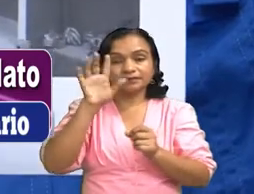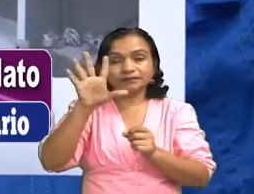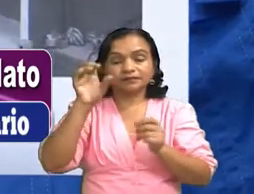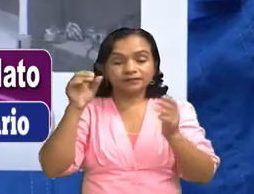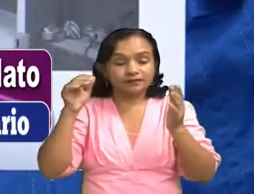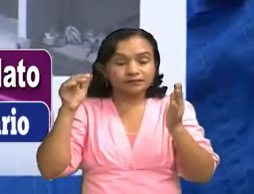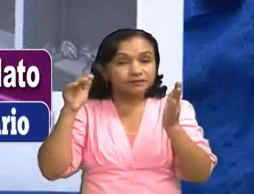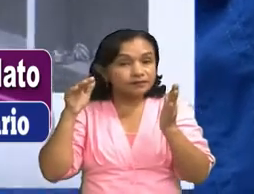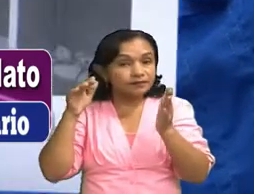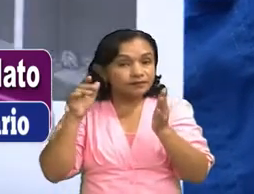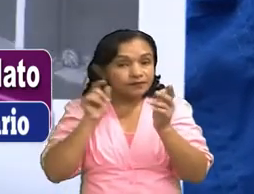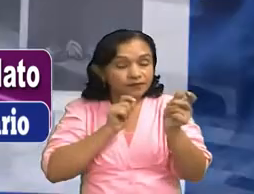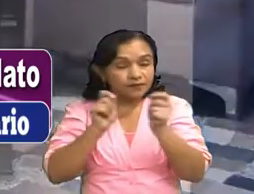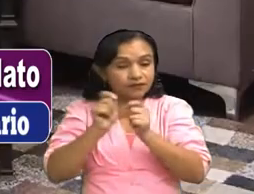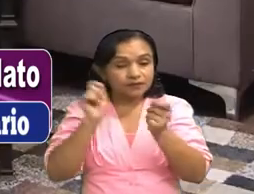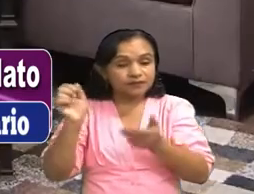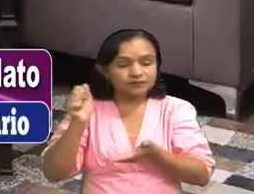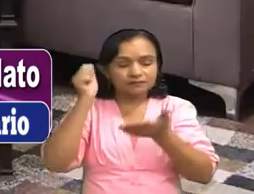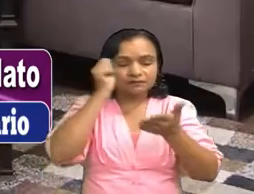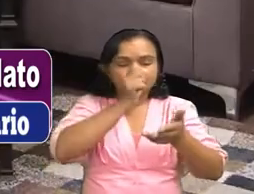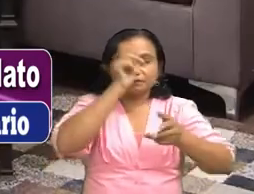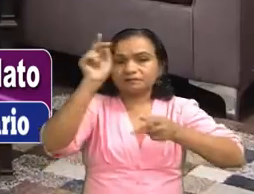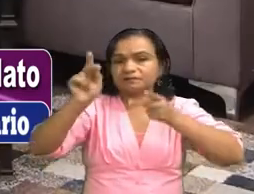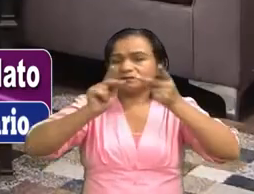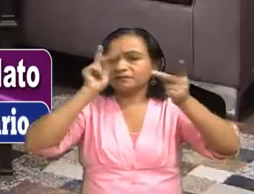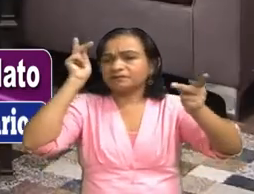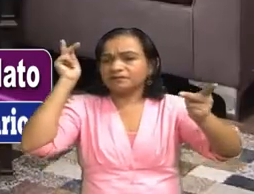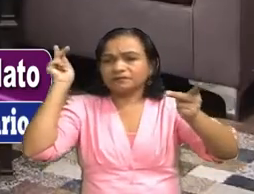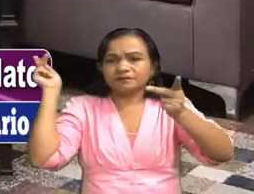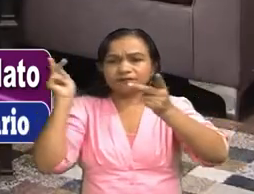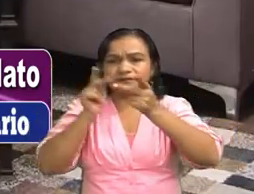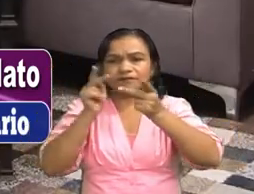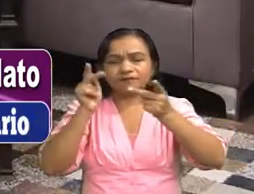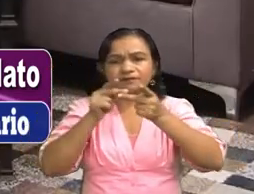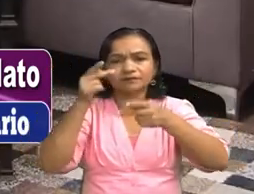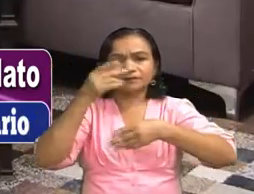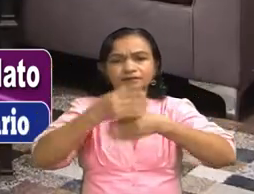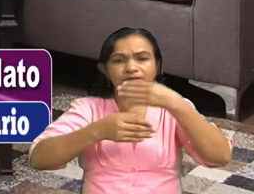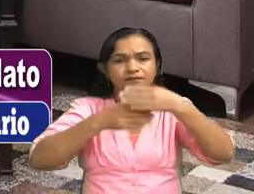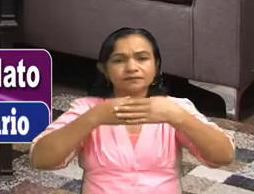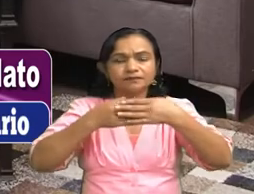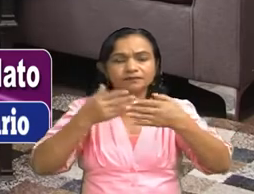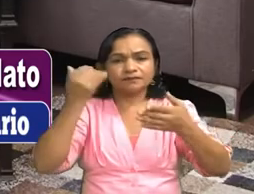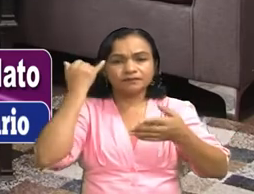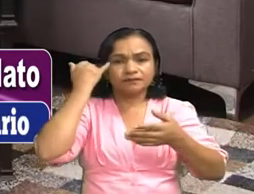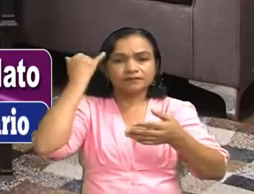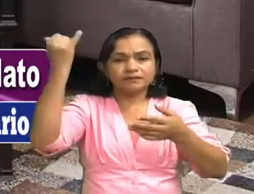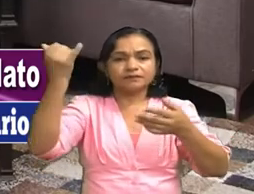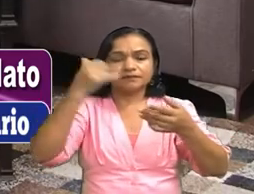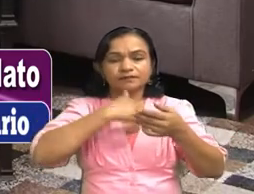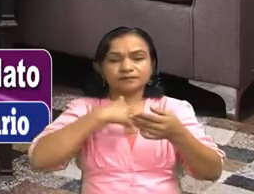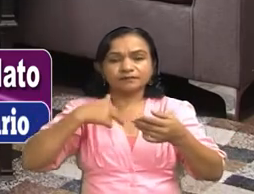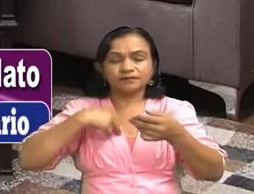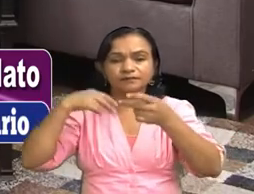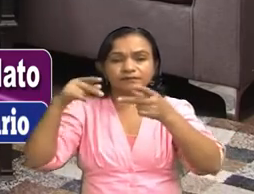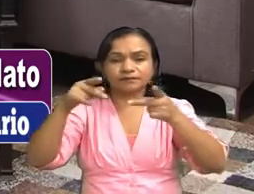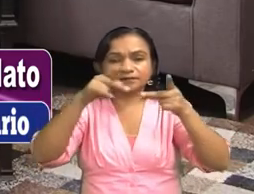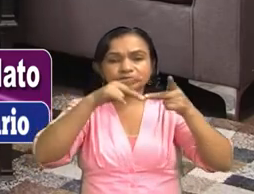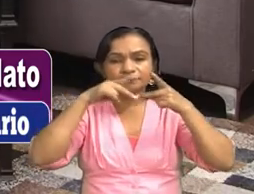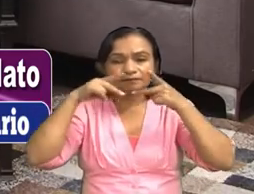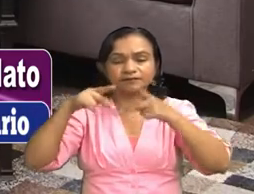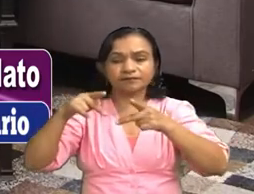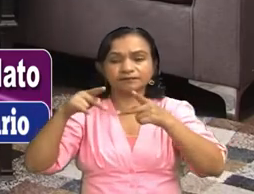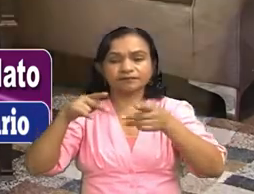$378,541.50. Completito quedó. Y para que hagamos una idea en nuestra audiencia, lo que significa